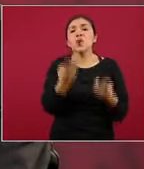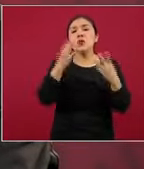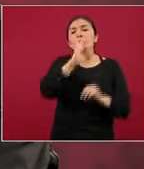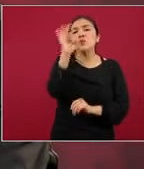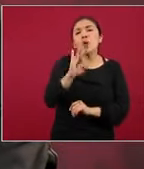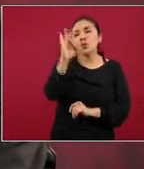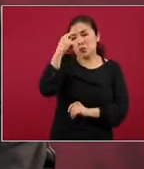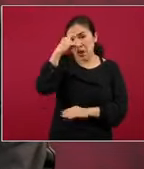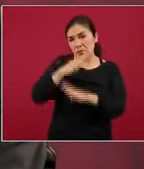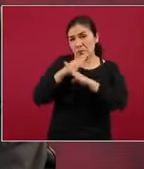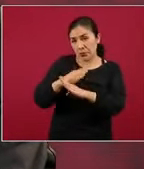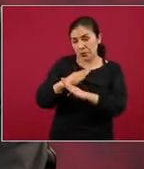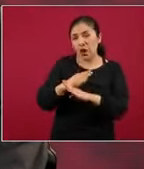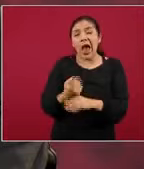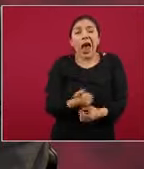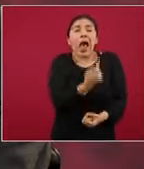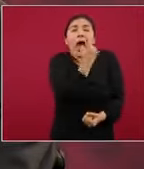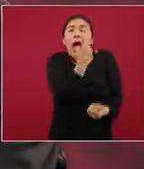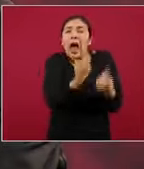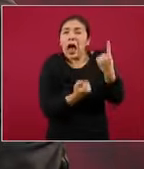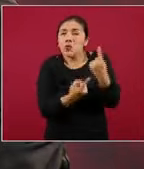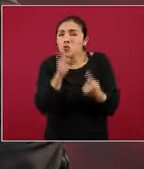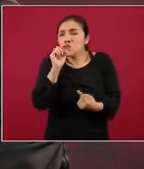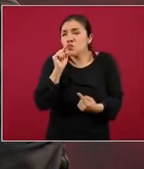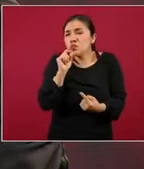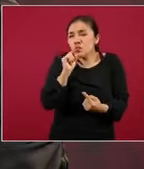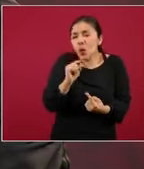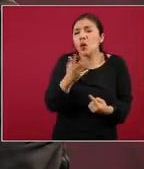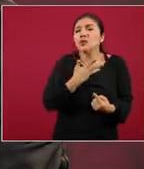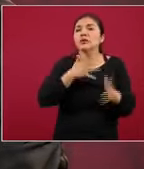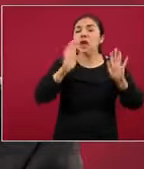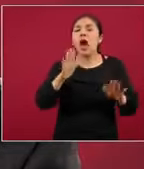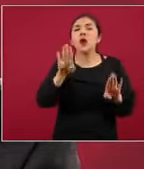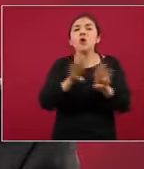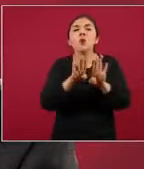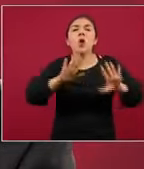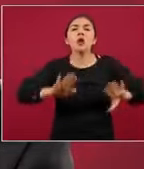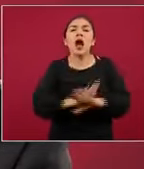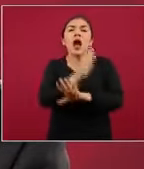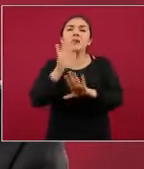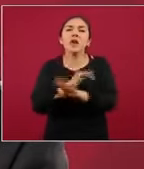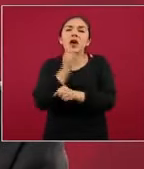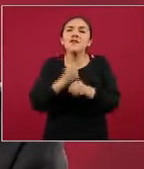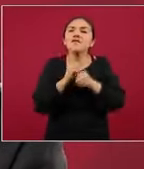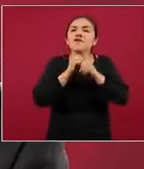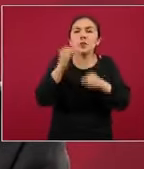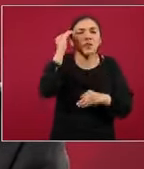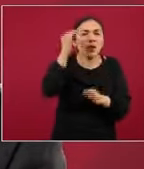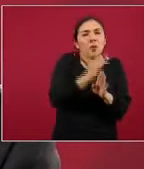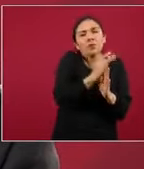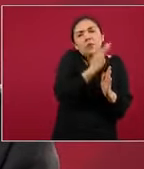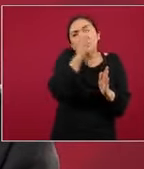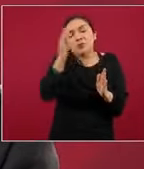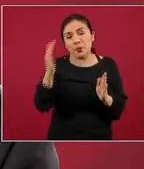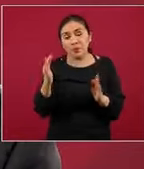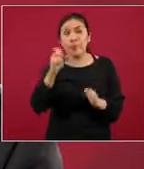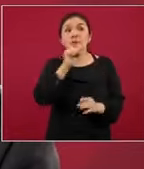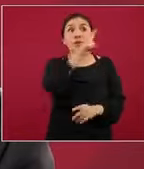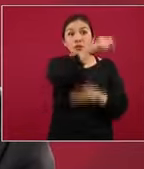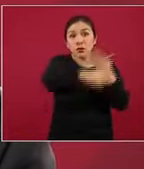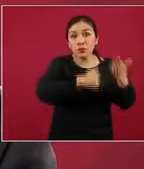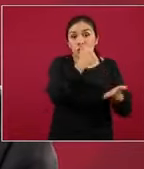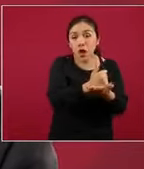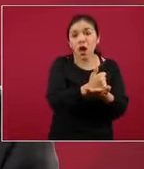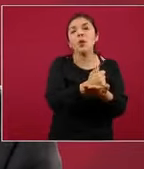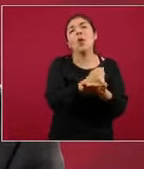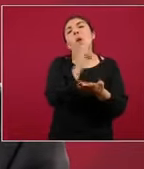inmunidad. Algunos pocos han actualizado la información con el paso del tiempo, de modo que en la misma ciudad o el